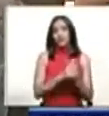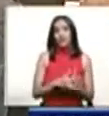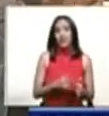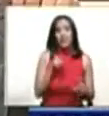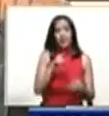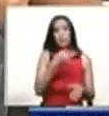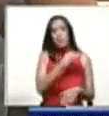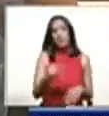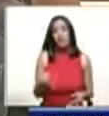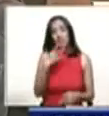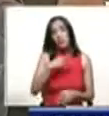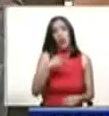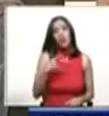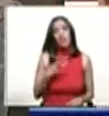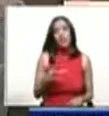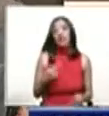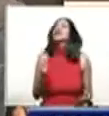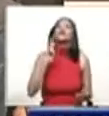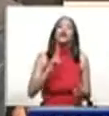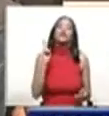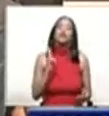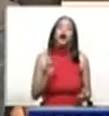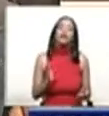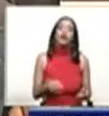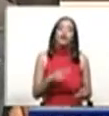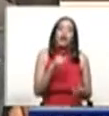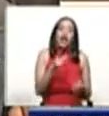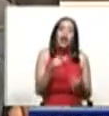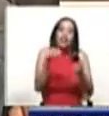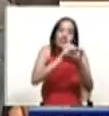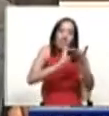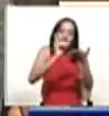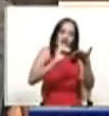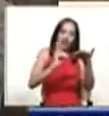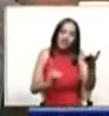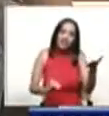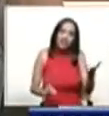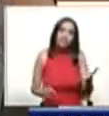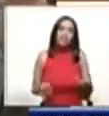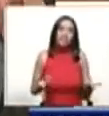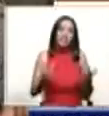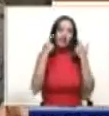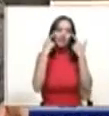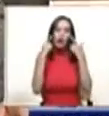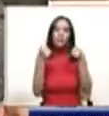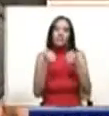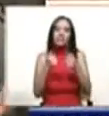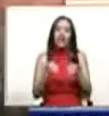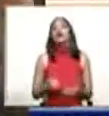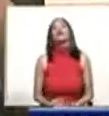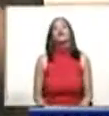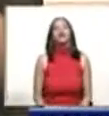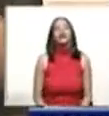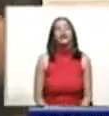su política, están utilizando la Big Data, están segmentando el mensaje, están tratando de canalizar las histerias, ¿verdad? Por